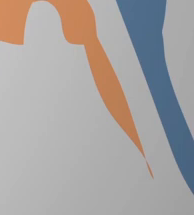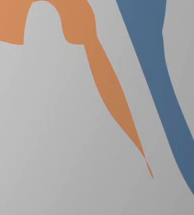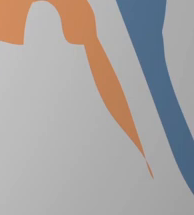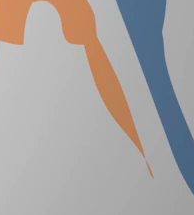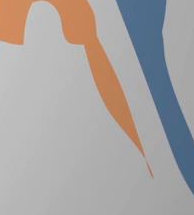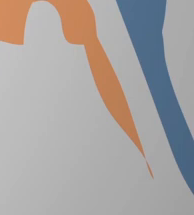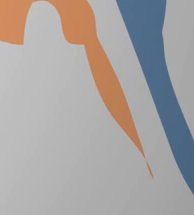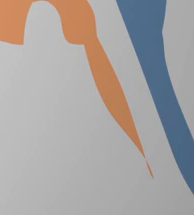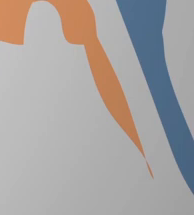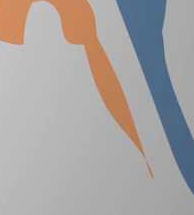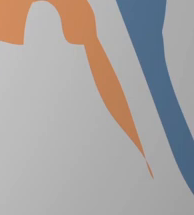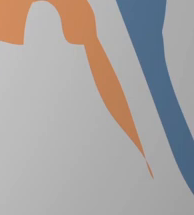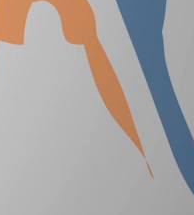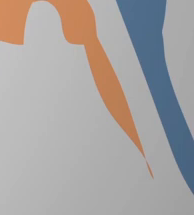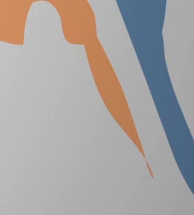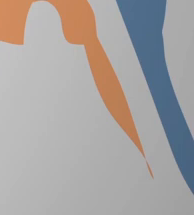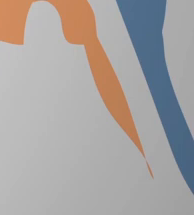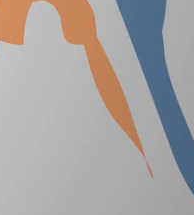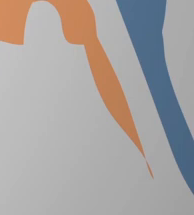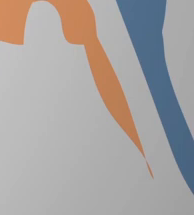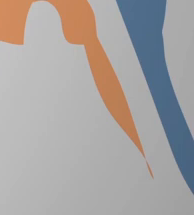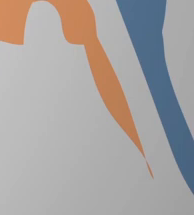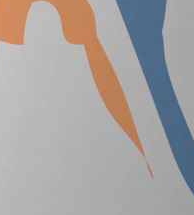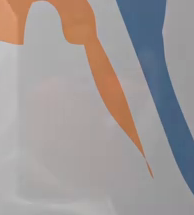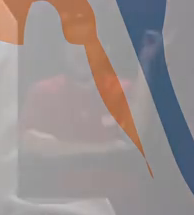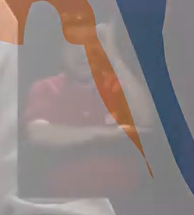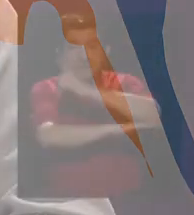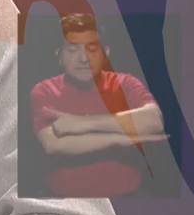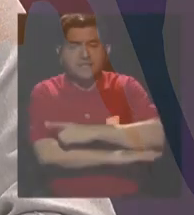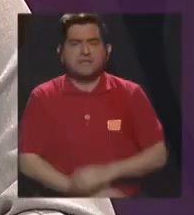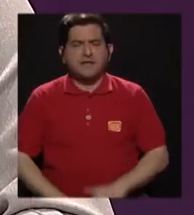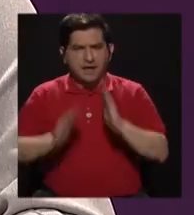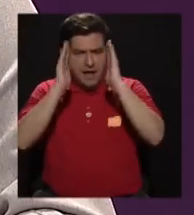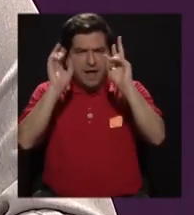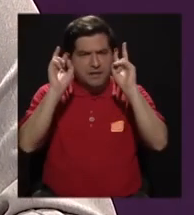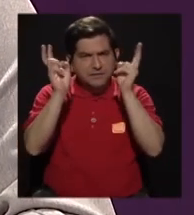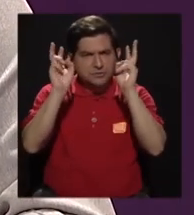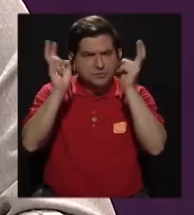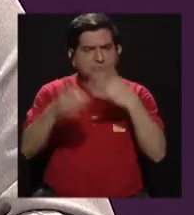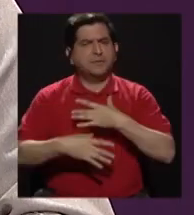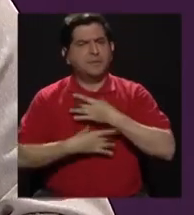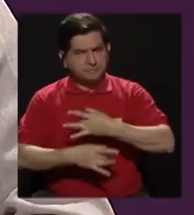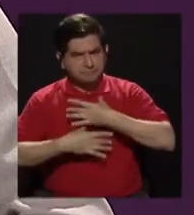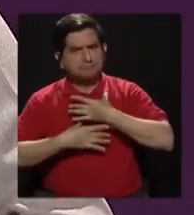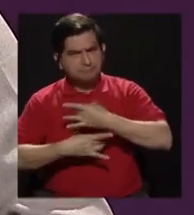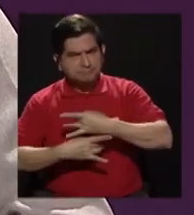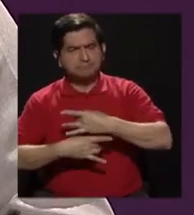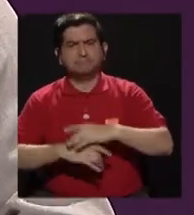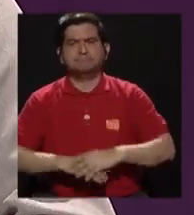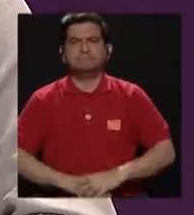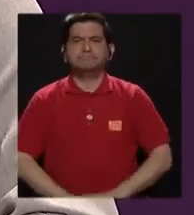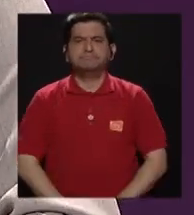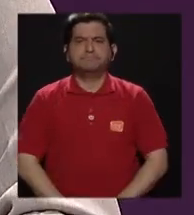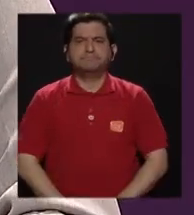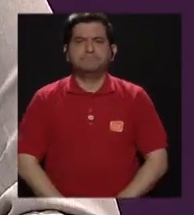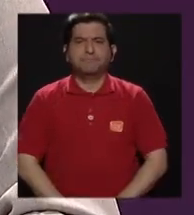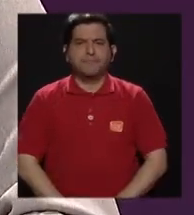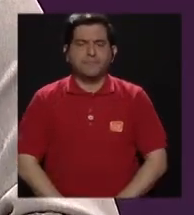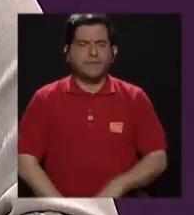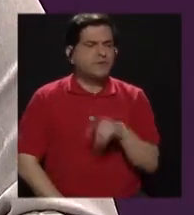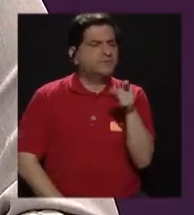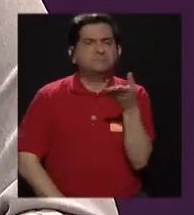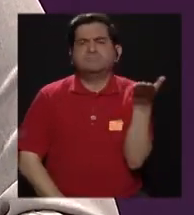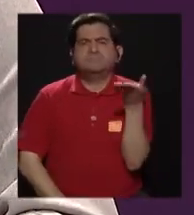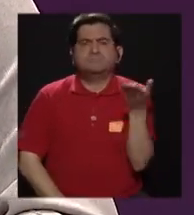Nos encontramos una vez más en Palabra de Mujer. El día de hoy vamos a tratar una temática bien interesante, la cual corresponde